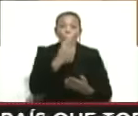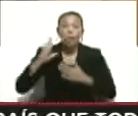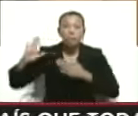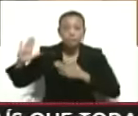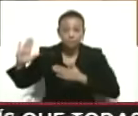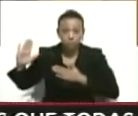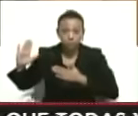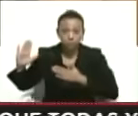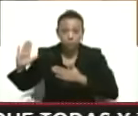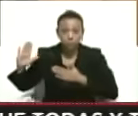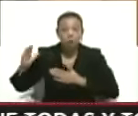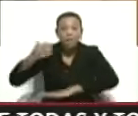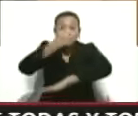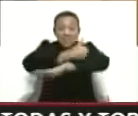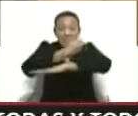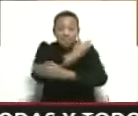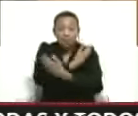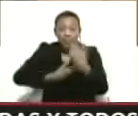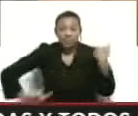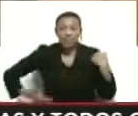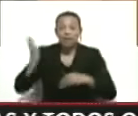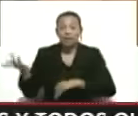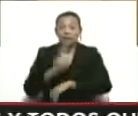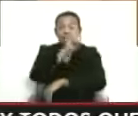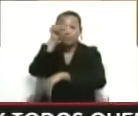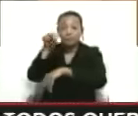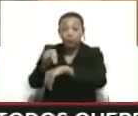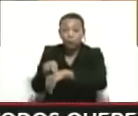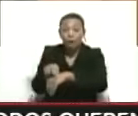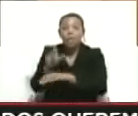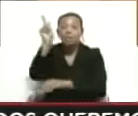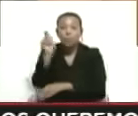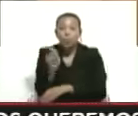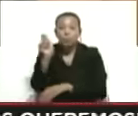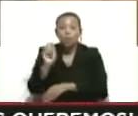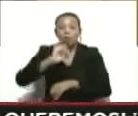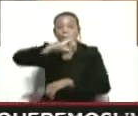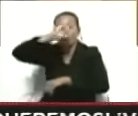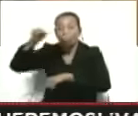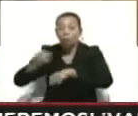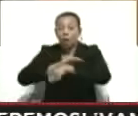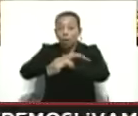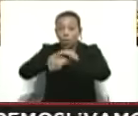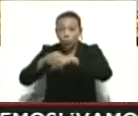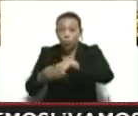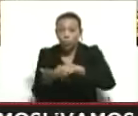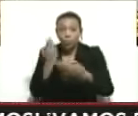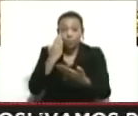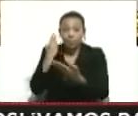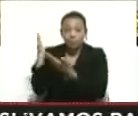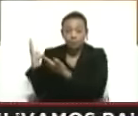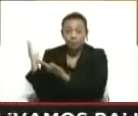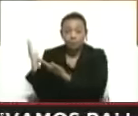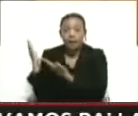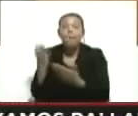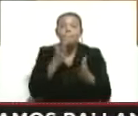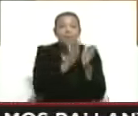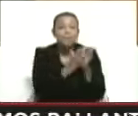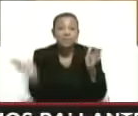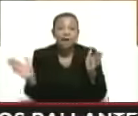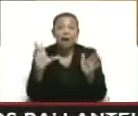Juramentación del presidente de la Asamblea Nacional, diputado Jorge Rodríguez Gómez, para el